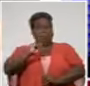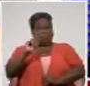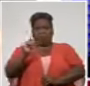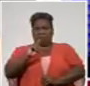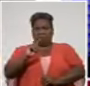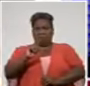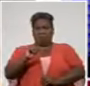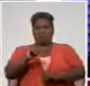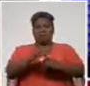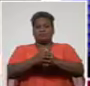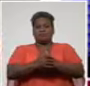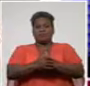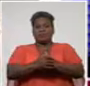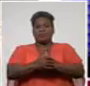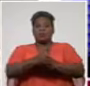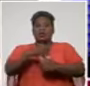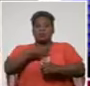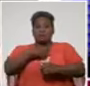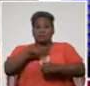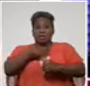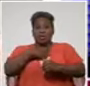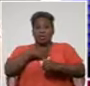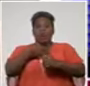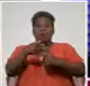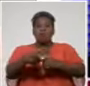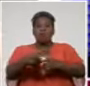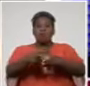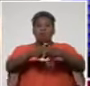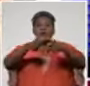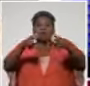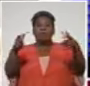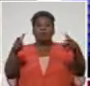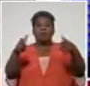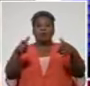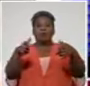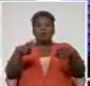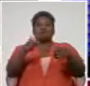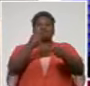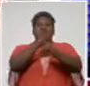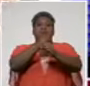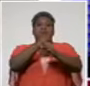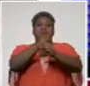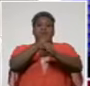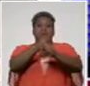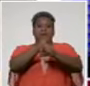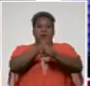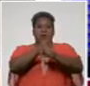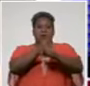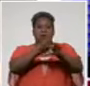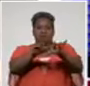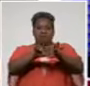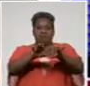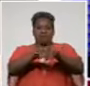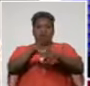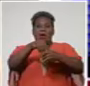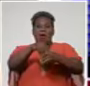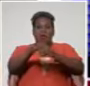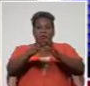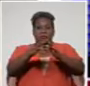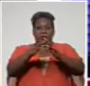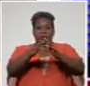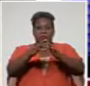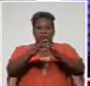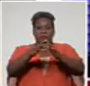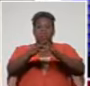habido un incremento del teletrabajo, un análisis con todos los organismos de la Administración Central del Estado y de la subordinación local para buscar